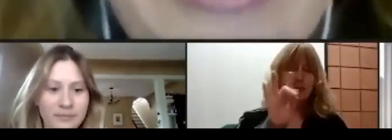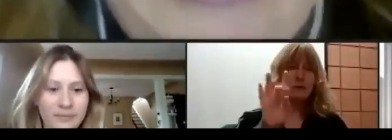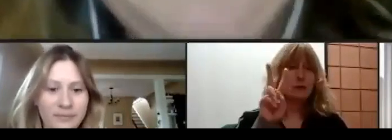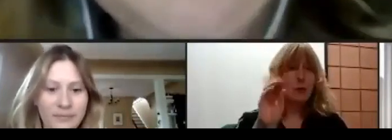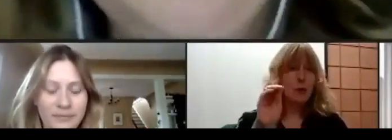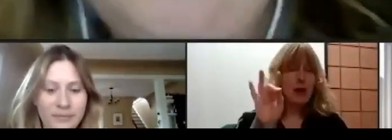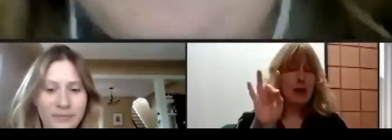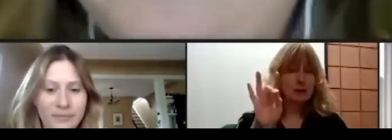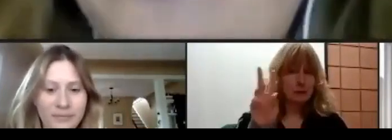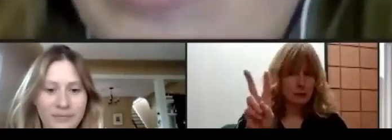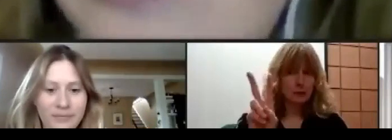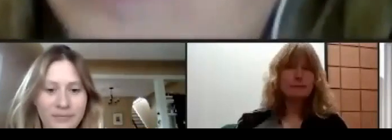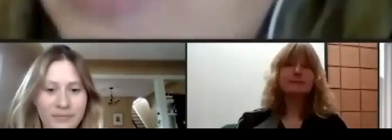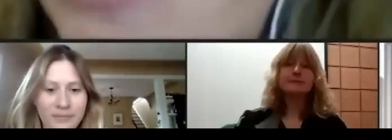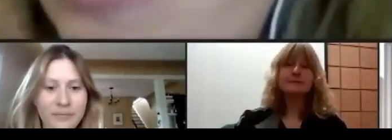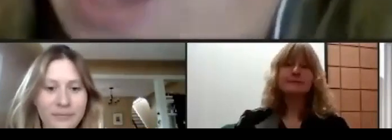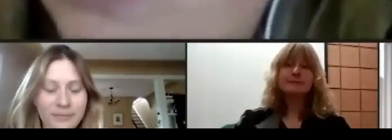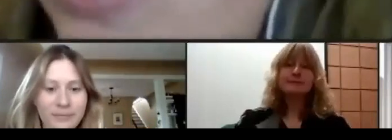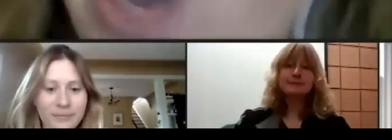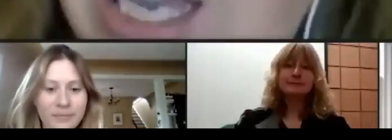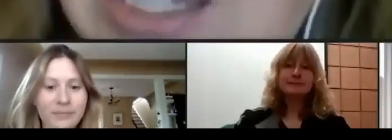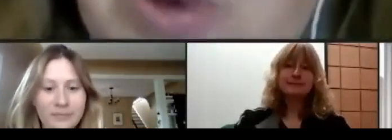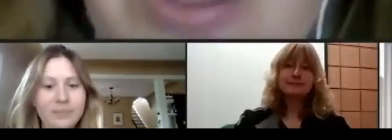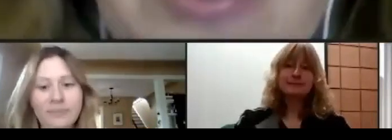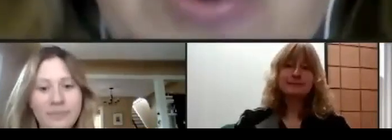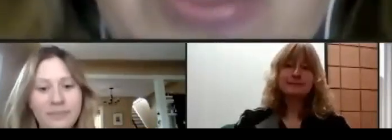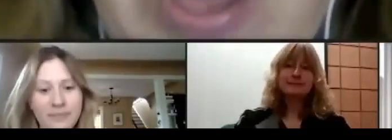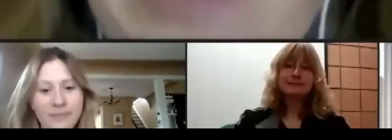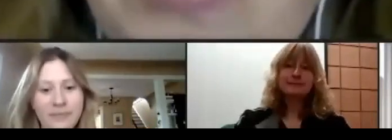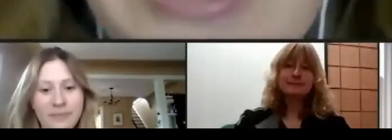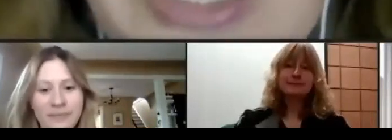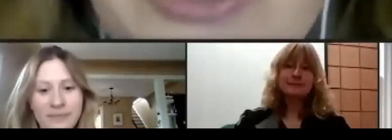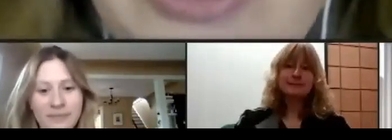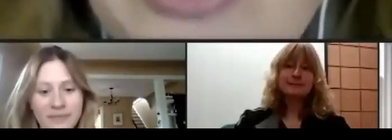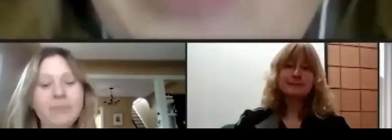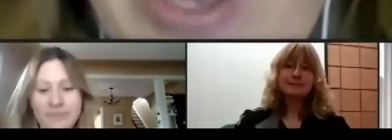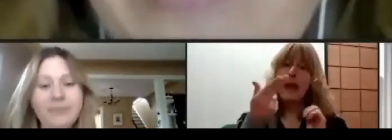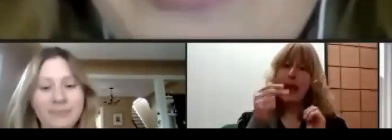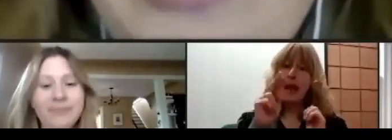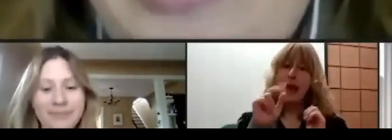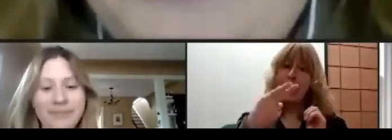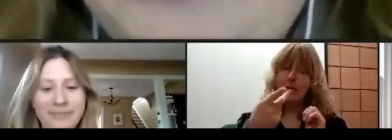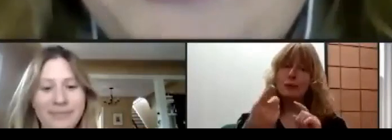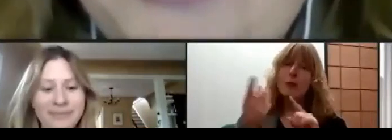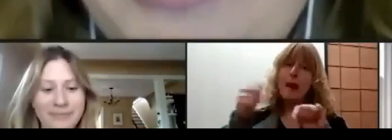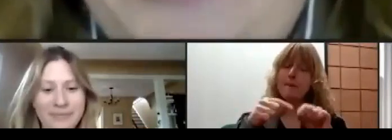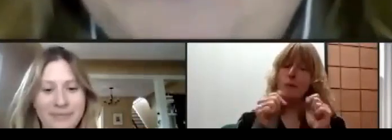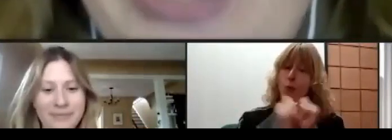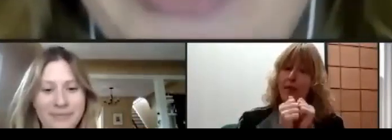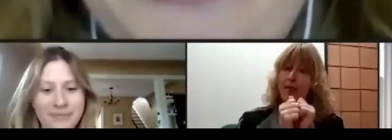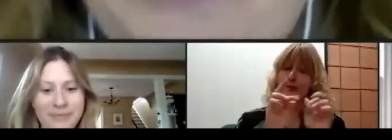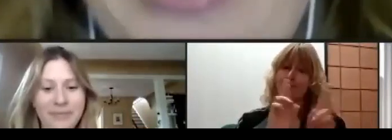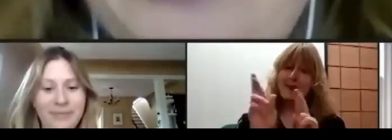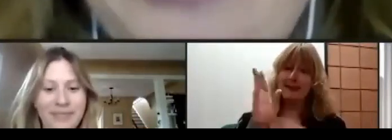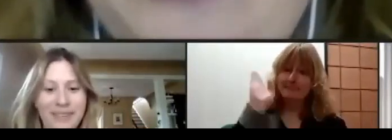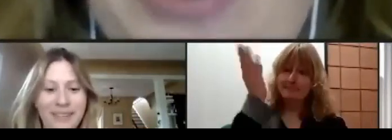acordar a los gente si tienen preguntas por favor póngase en nuestro chat no lo puedes mandar un